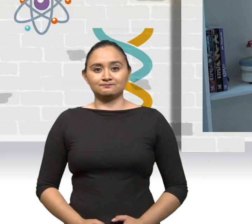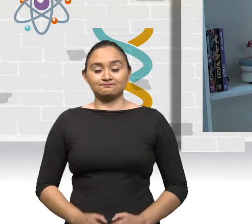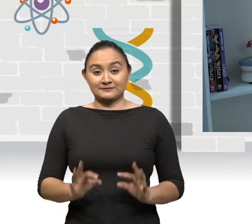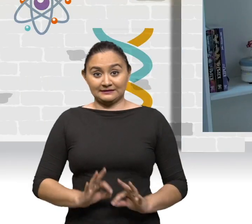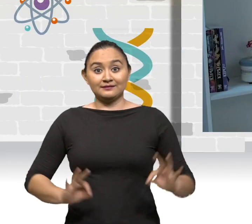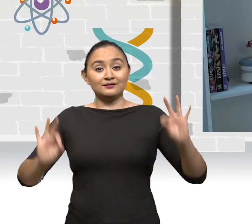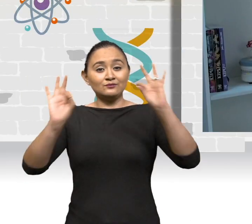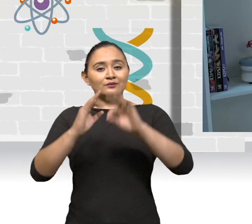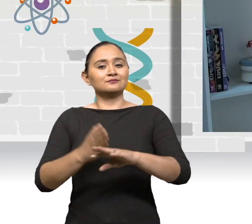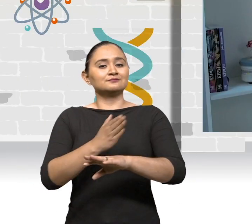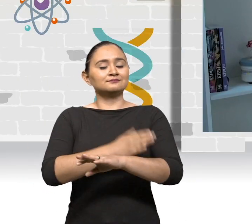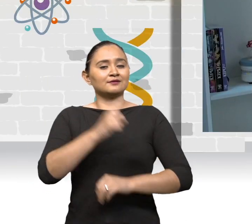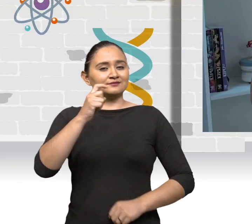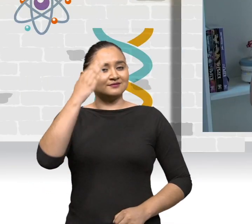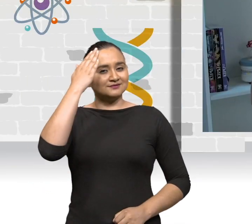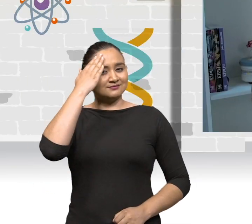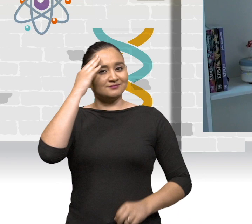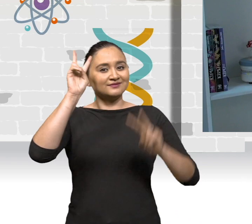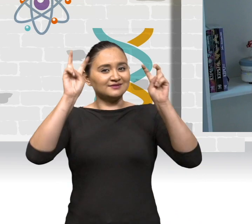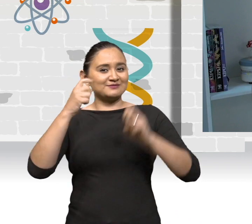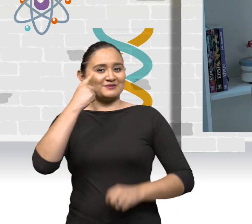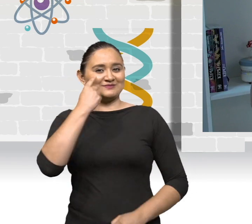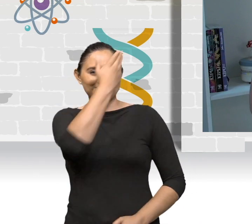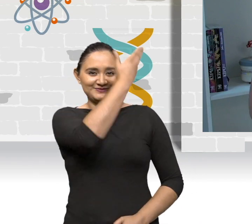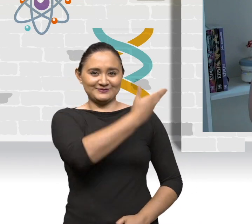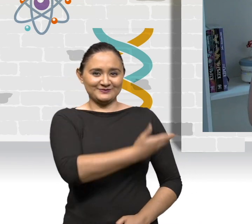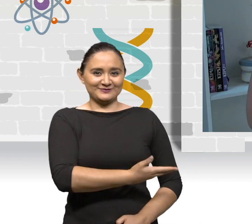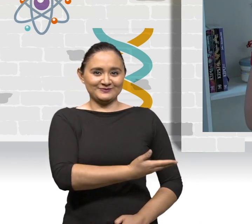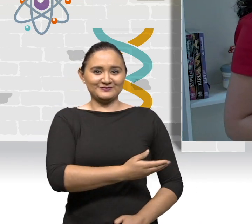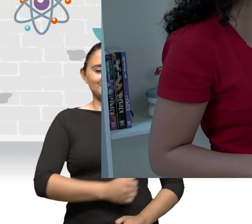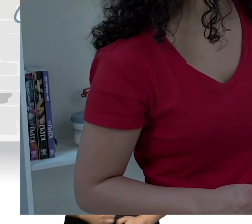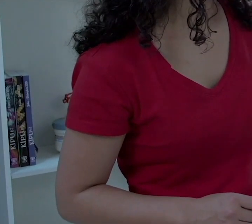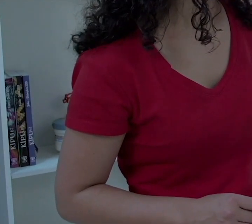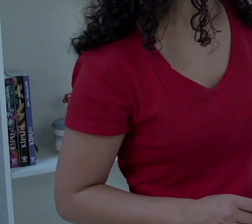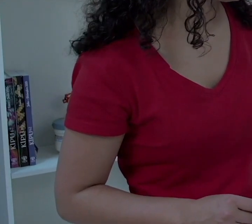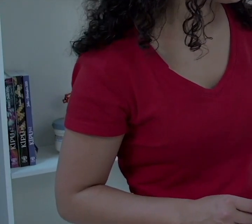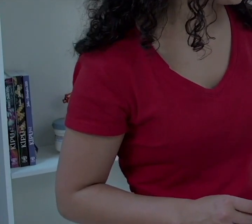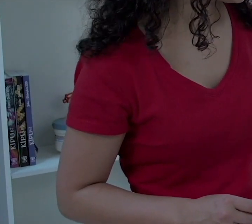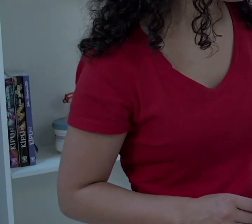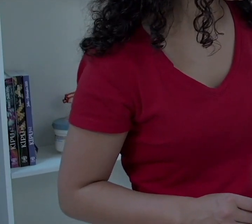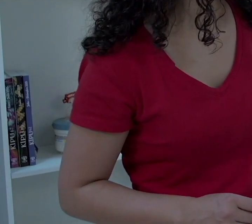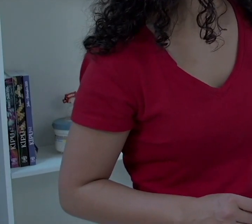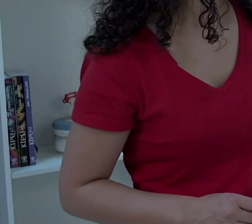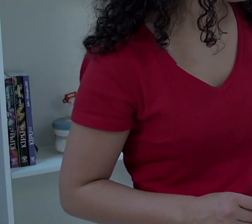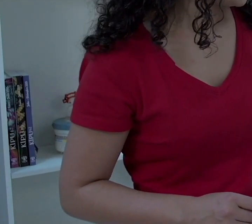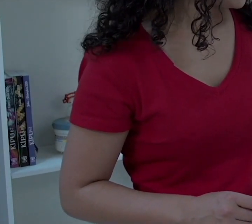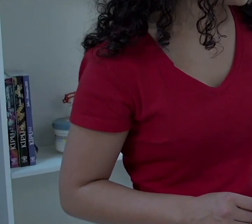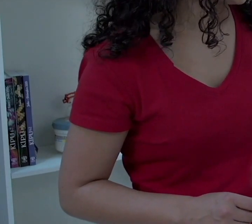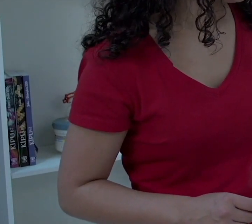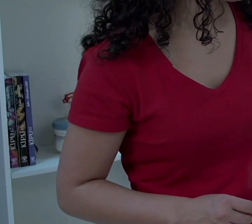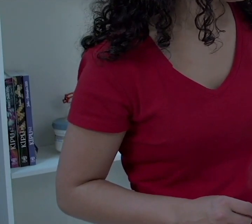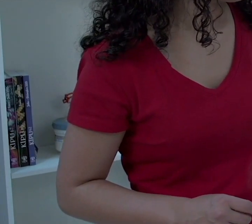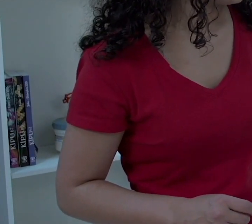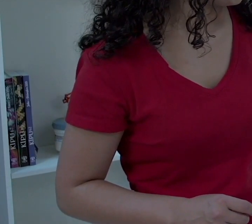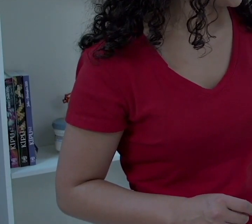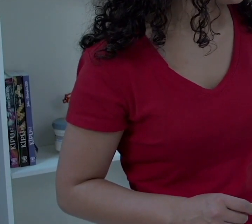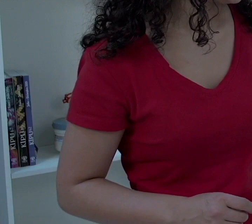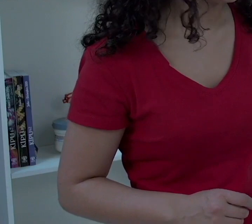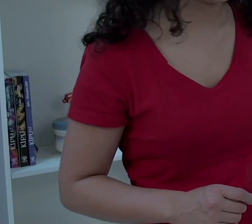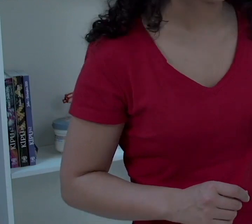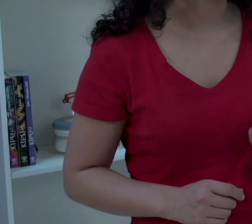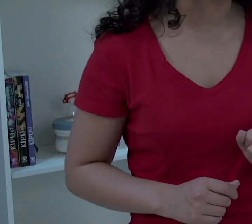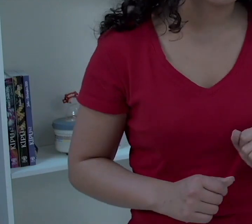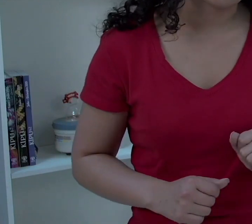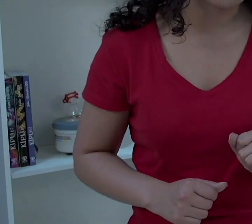Para entender mejor la clase de hoy, debes conocer sobre posición, desplazamiento, velocidad y